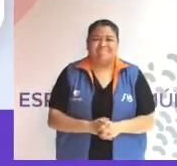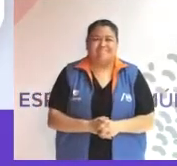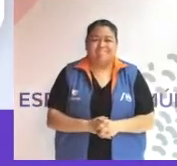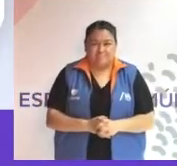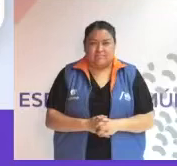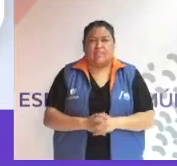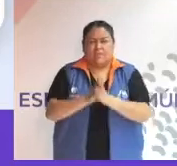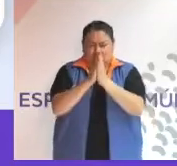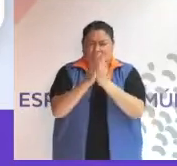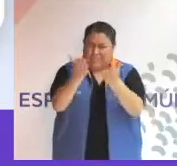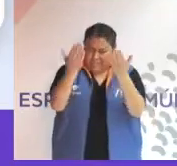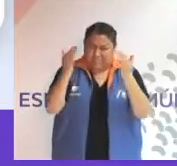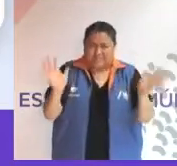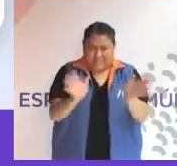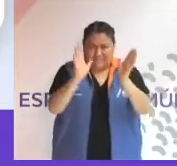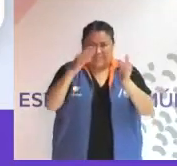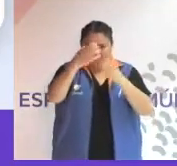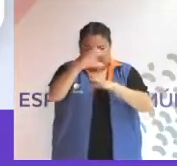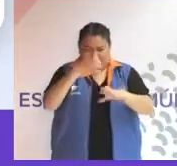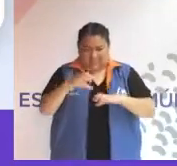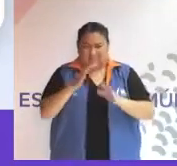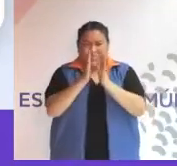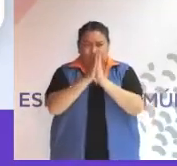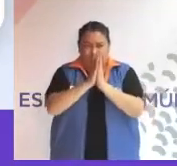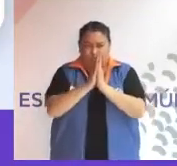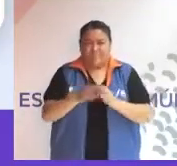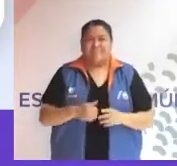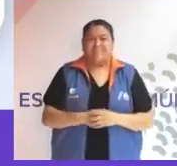es, participen. Adelante, por favor. Adelante.